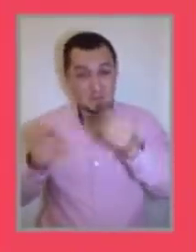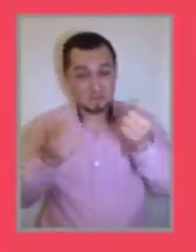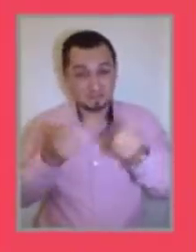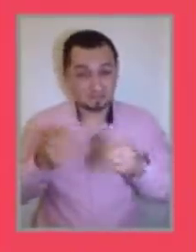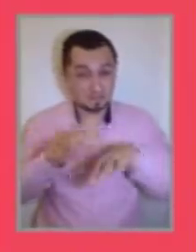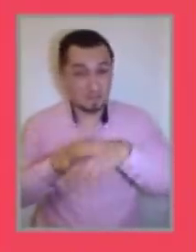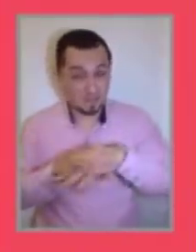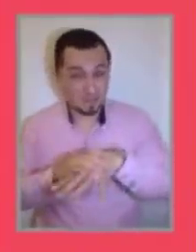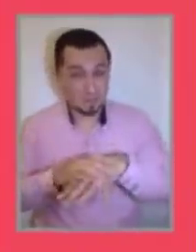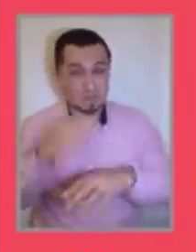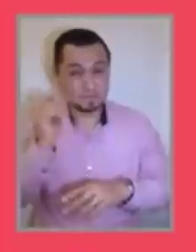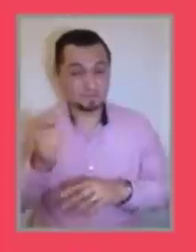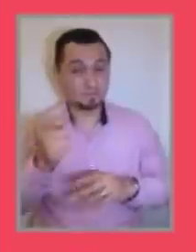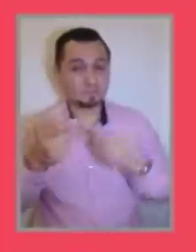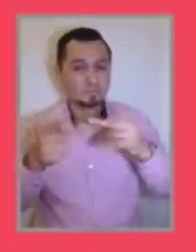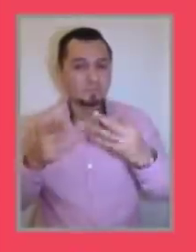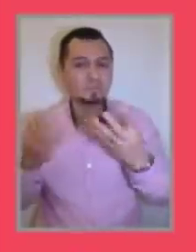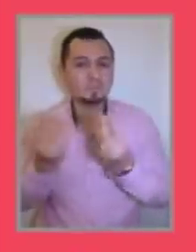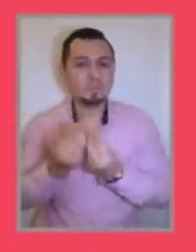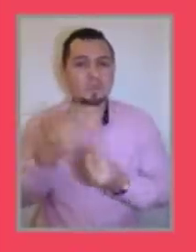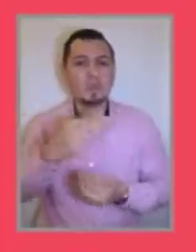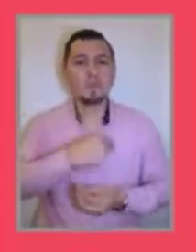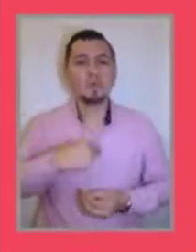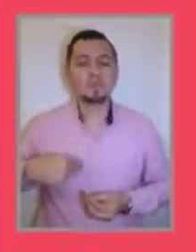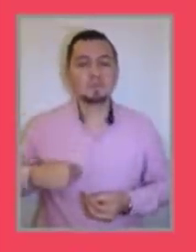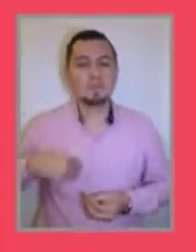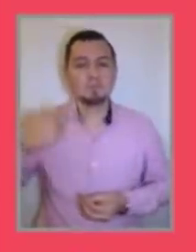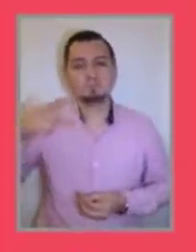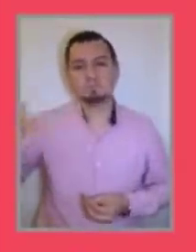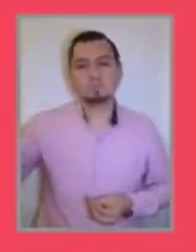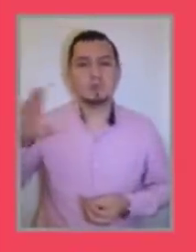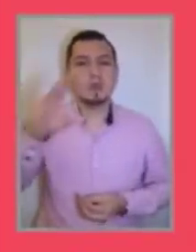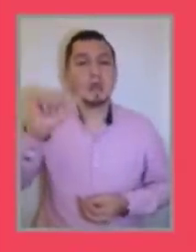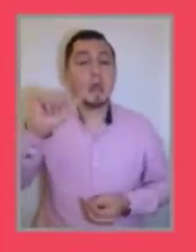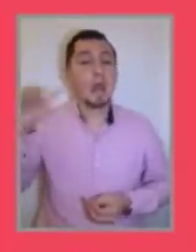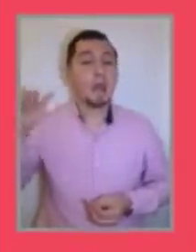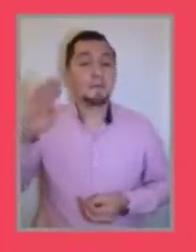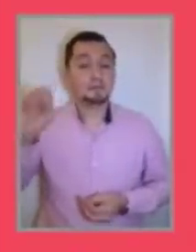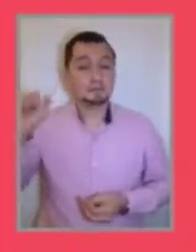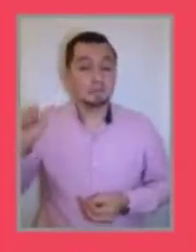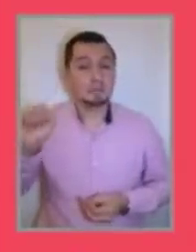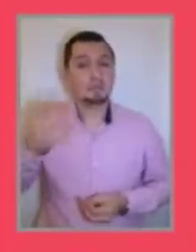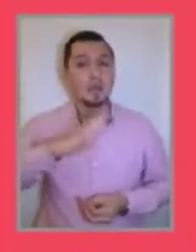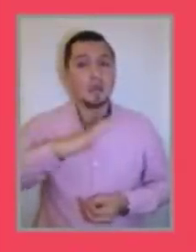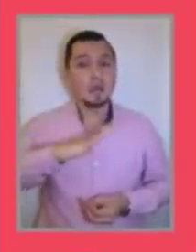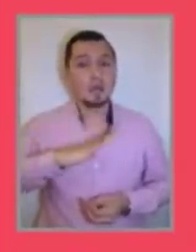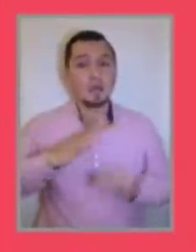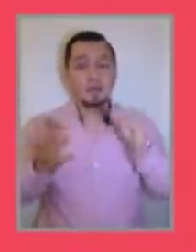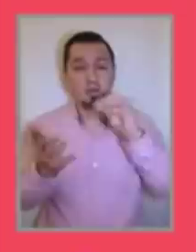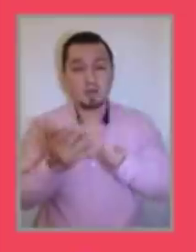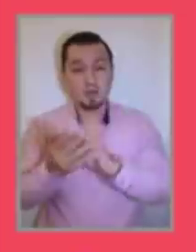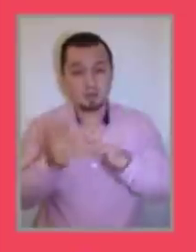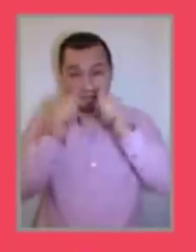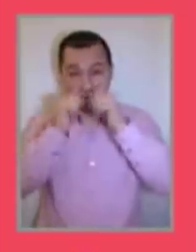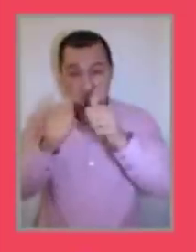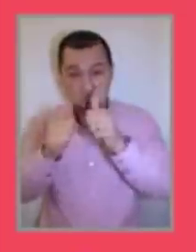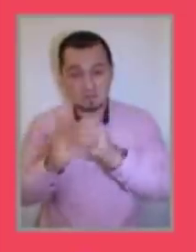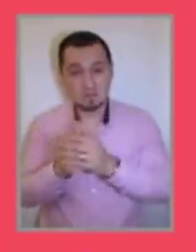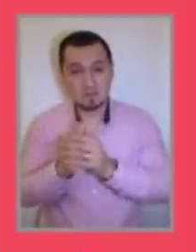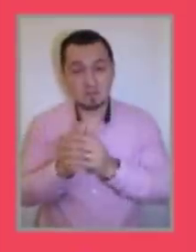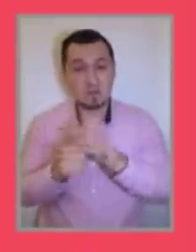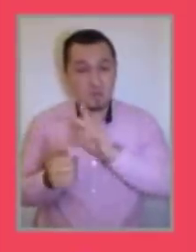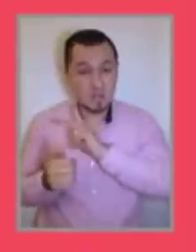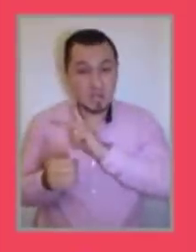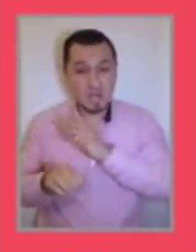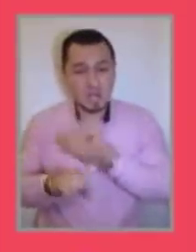basura es un servicio público de carácter municipal, y desconozco si los municipios tengan algún esquema en específico. Nosotros Ninguno. En el Estado no